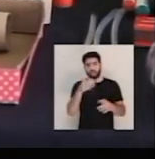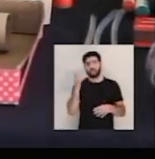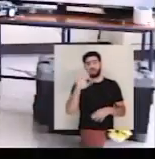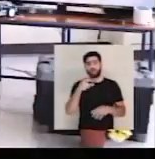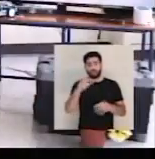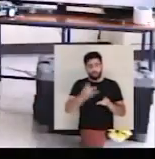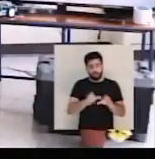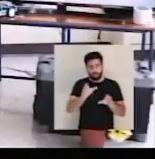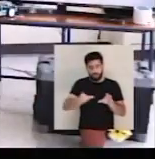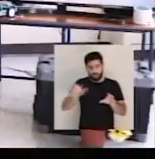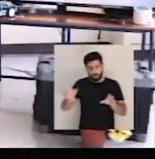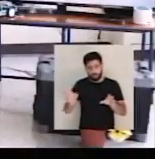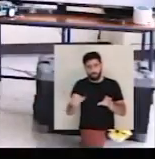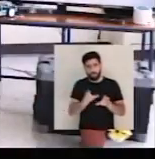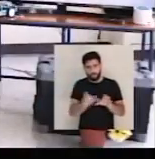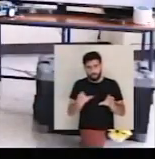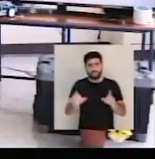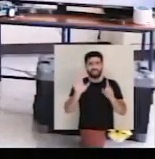los 6